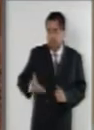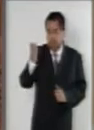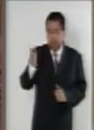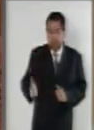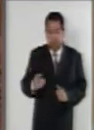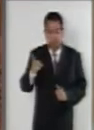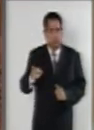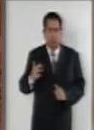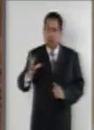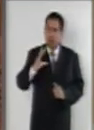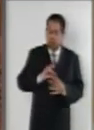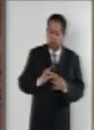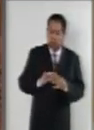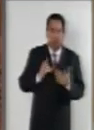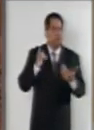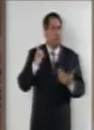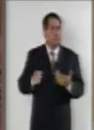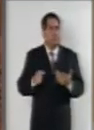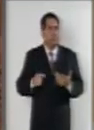nos da un argumento